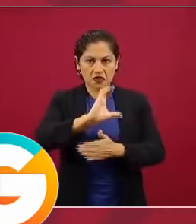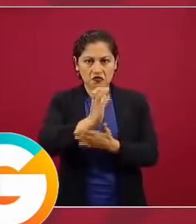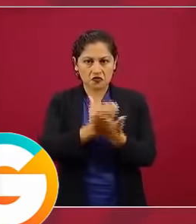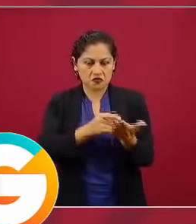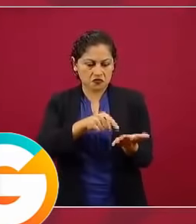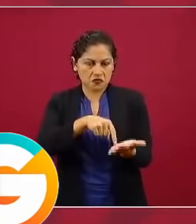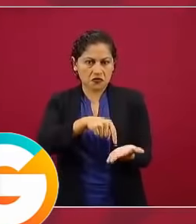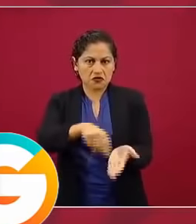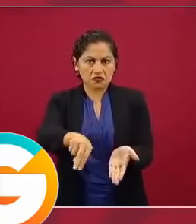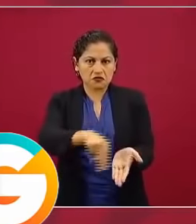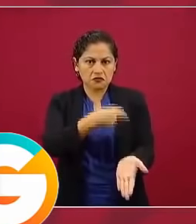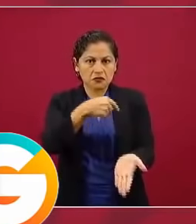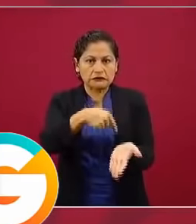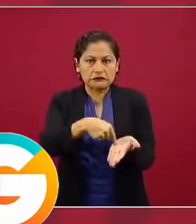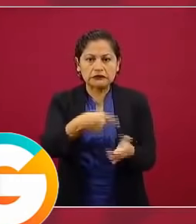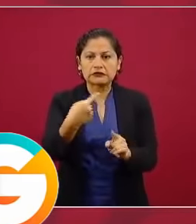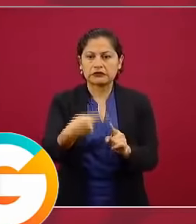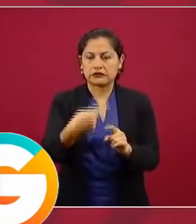estos